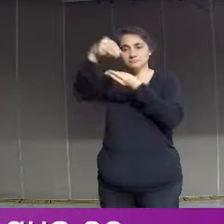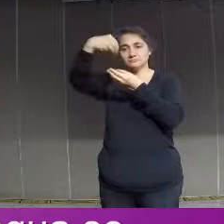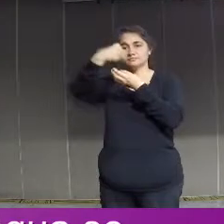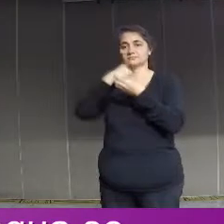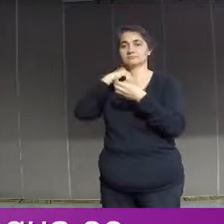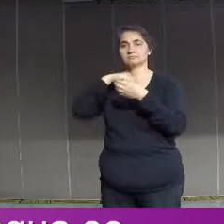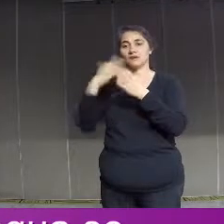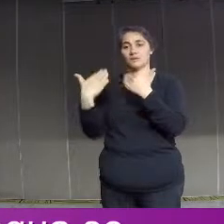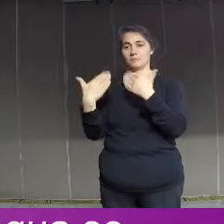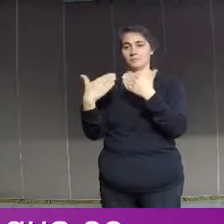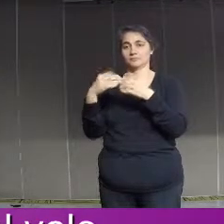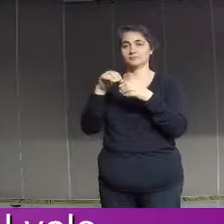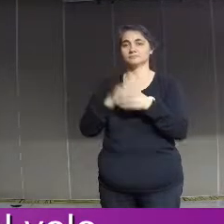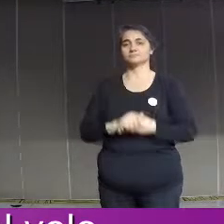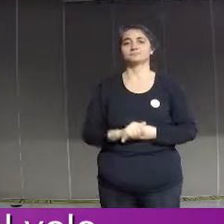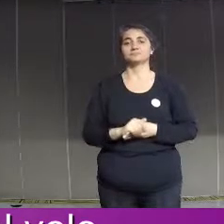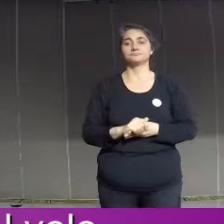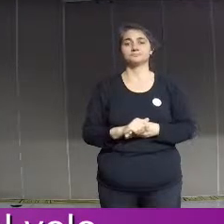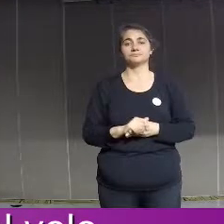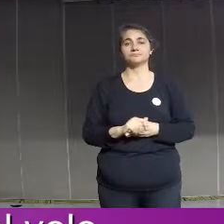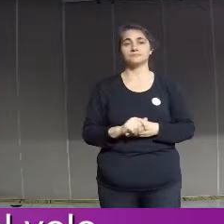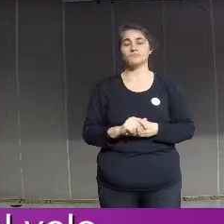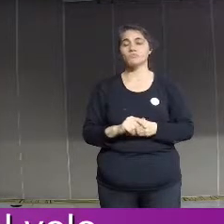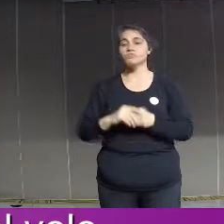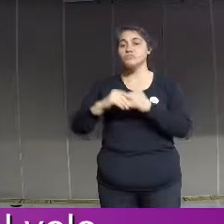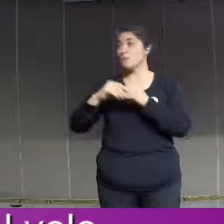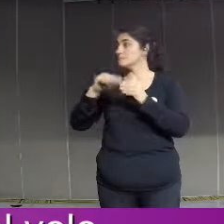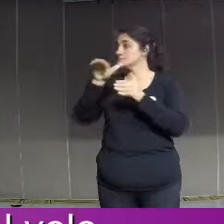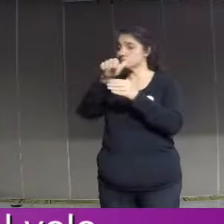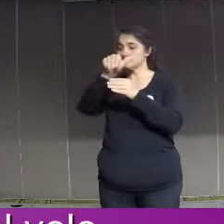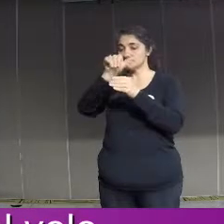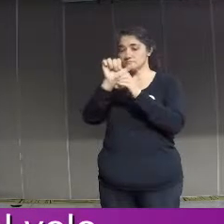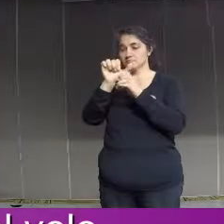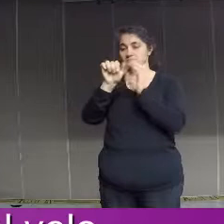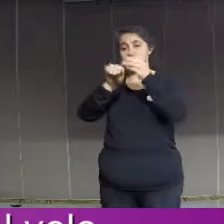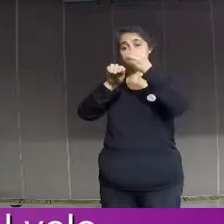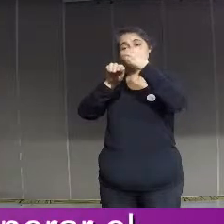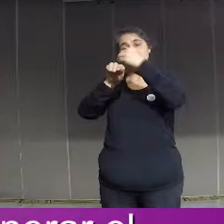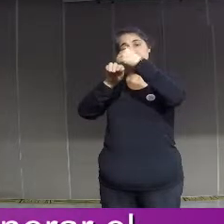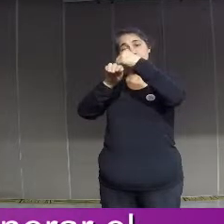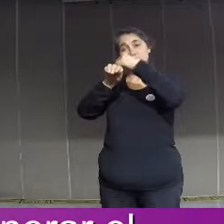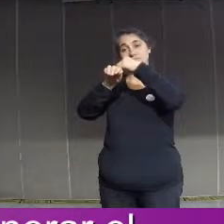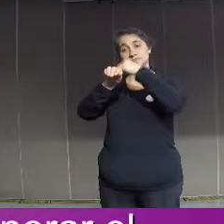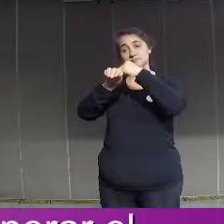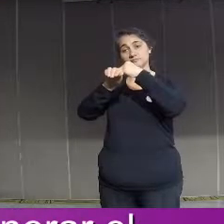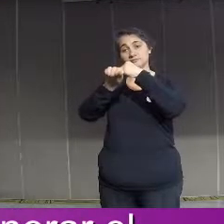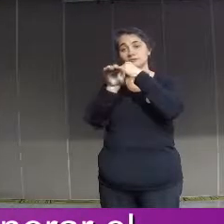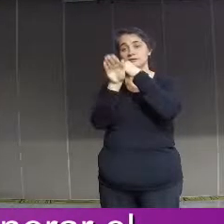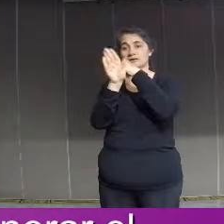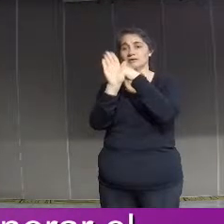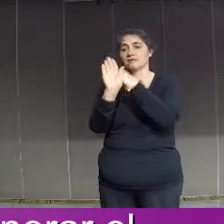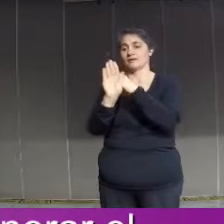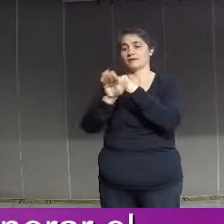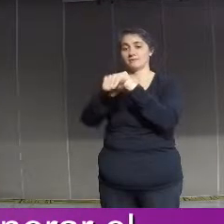Esta es como la doble acá, ¿sí? El bolo comienza a bajar, velo sube Y cuando